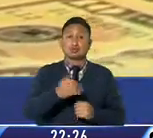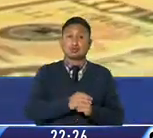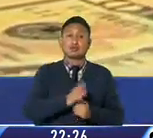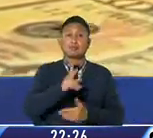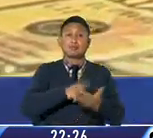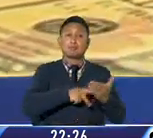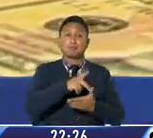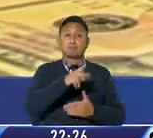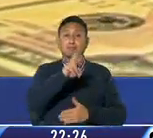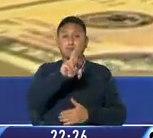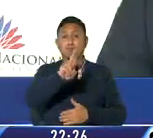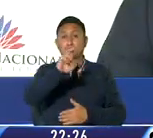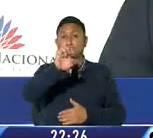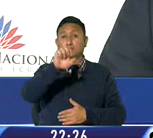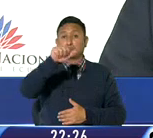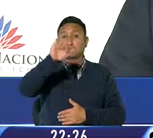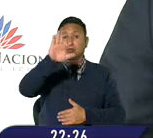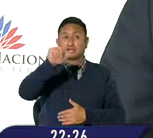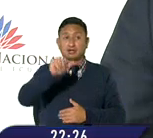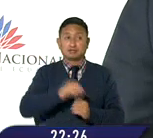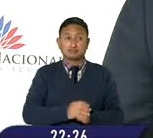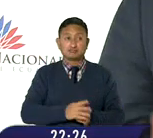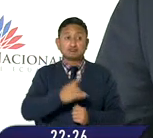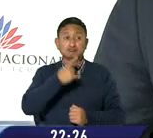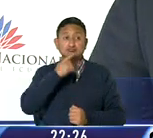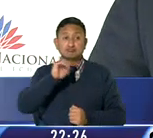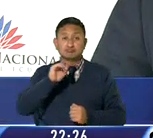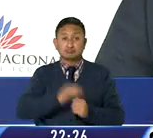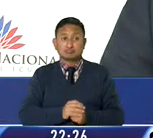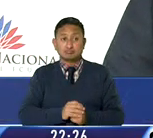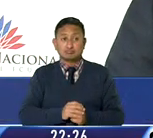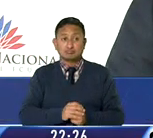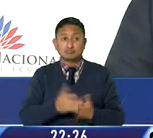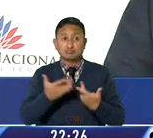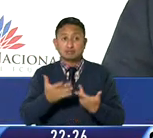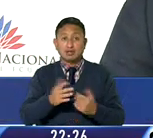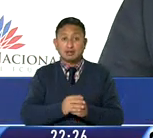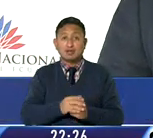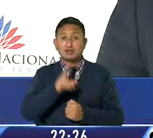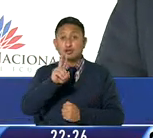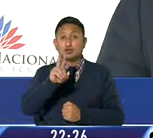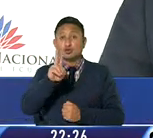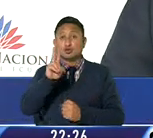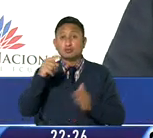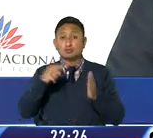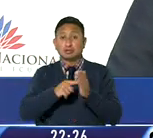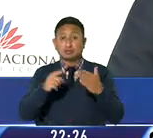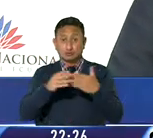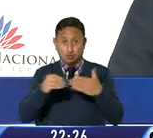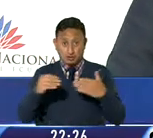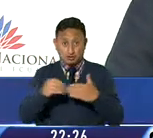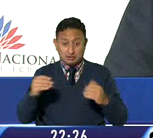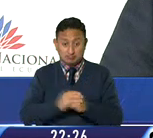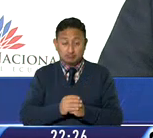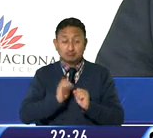la renta. Se habla de que la remuneración sea en 2.000 dólares y esto va a afectar directamente a la clase media.